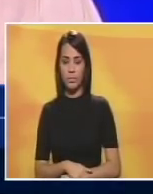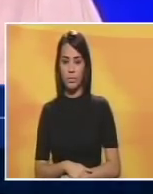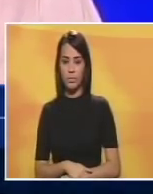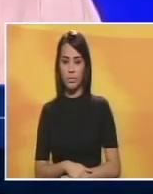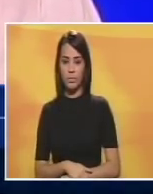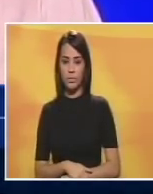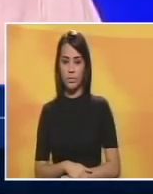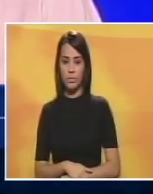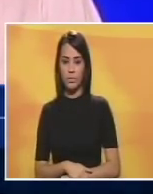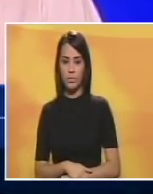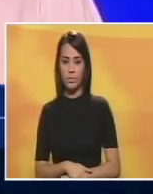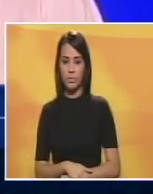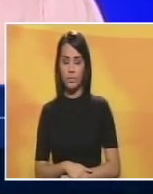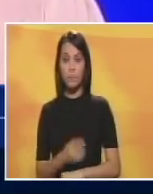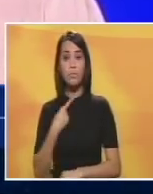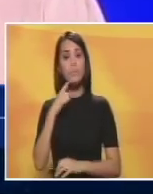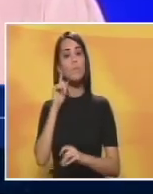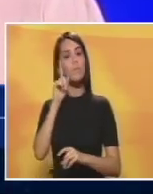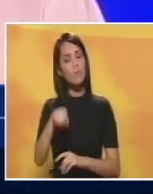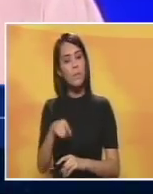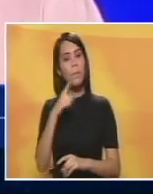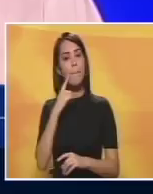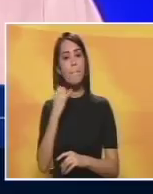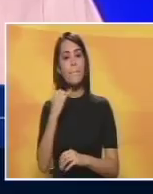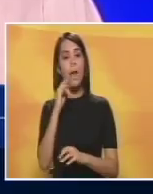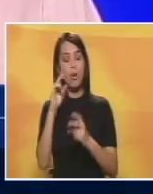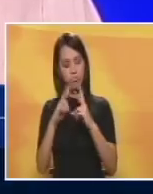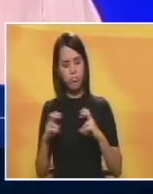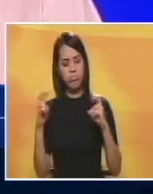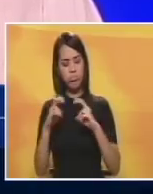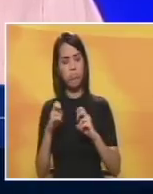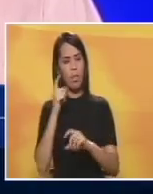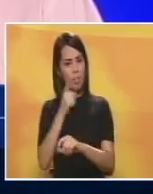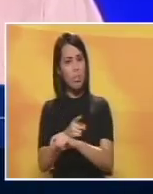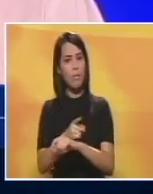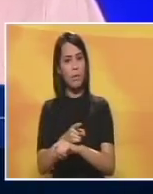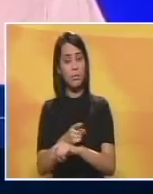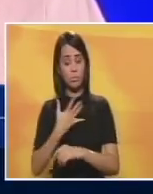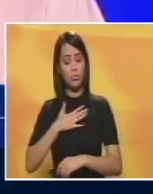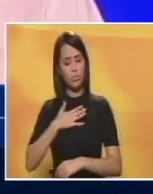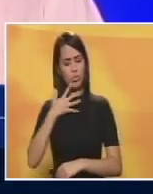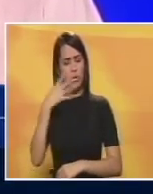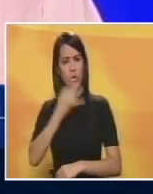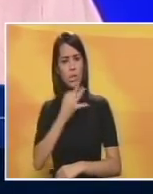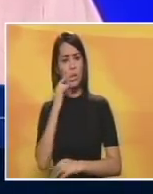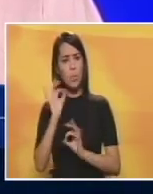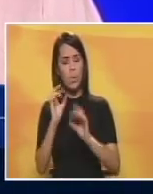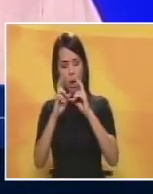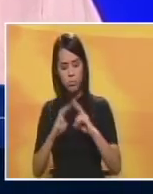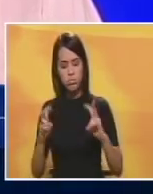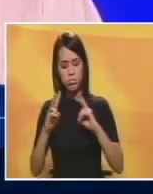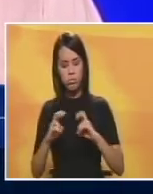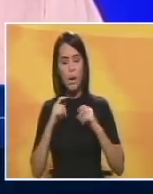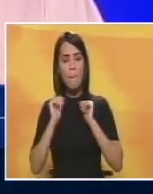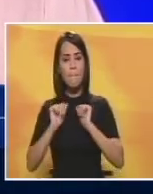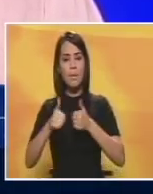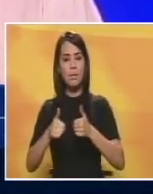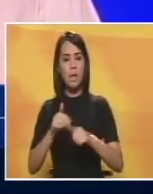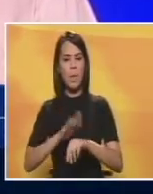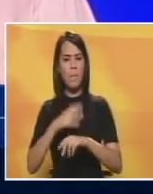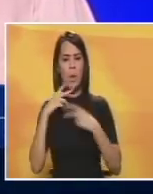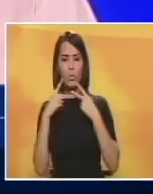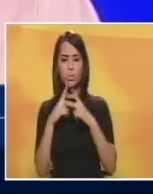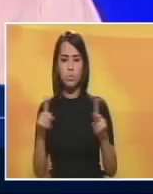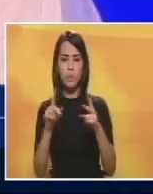escatológico que yo condeno y que además debe abrirse una investigación. Yo soy de las que creo que debe abrirse una investigación por haber